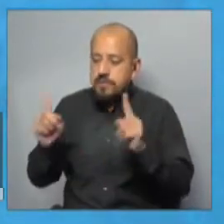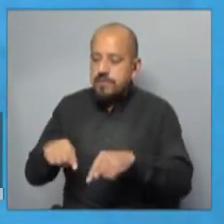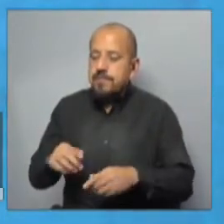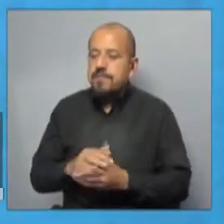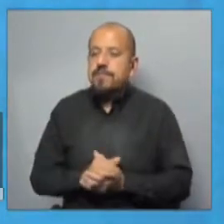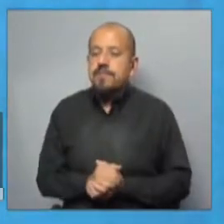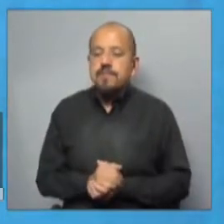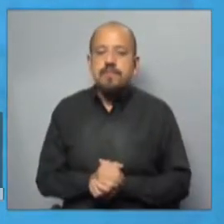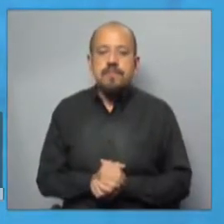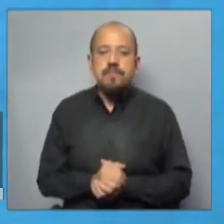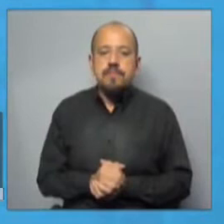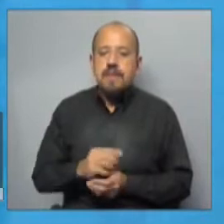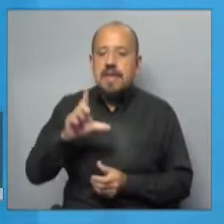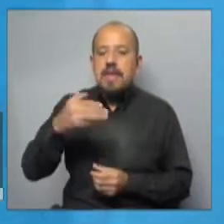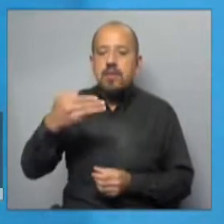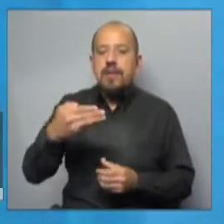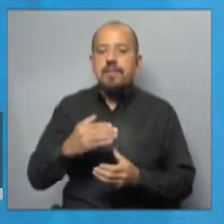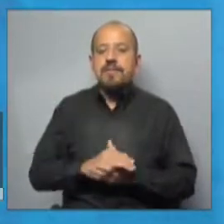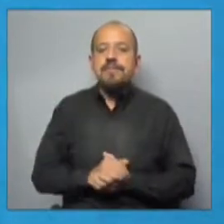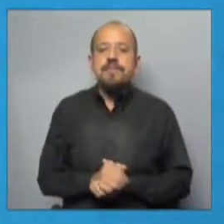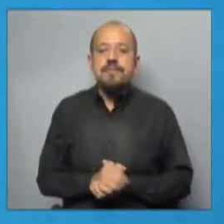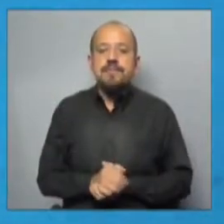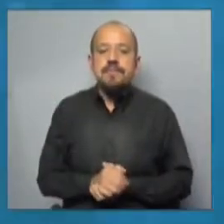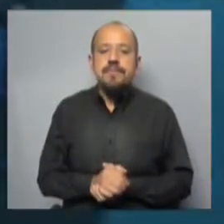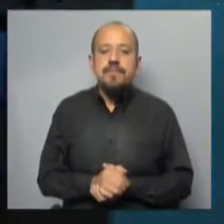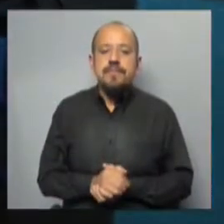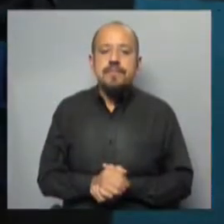seguimos aquí el lado ve en la pantalla de tb ciudad